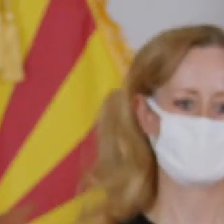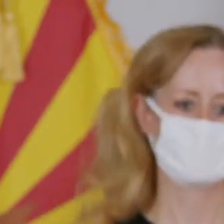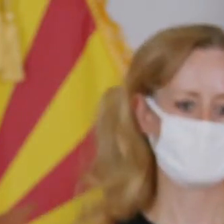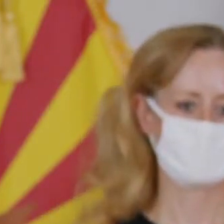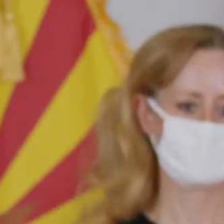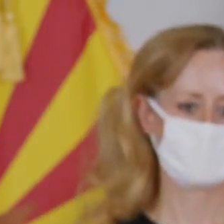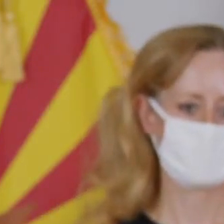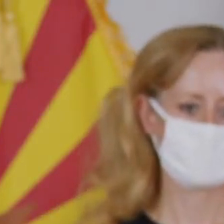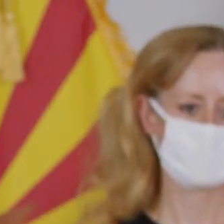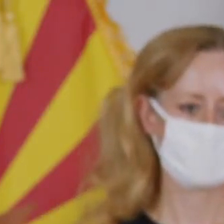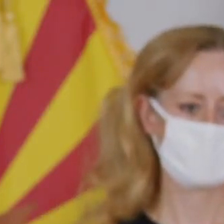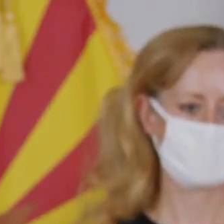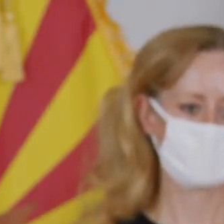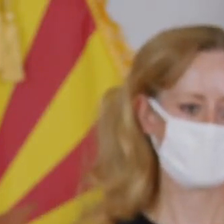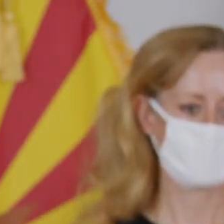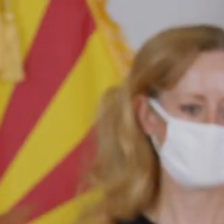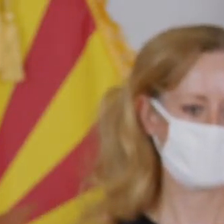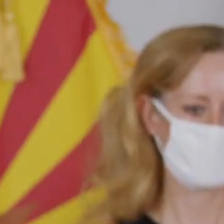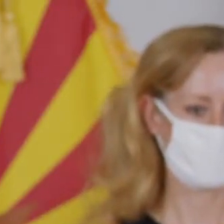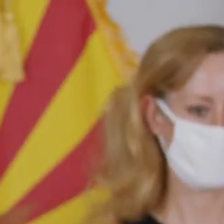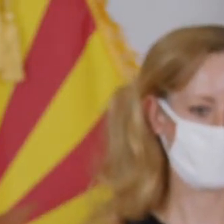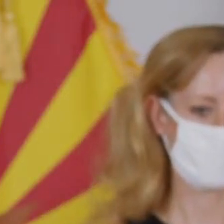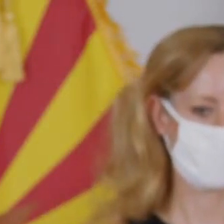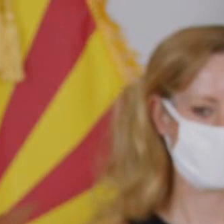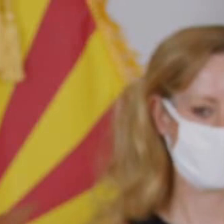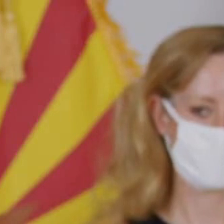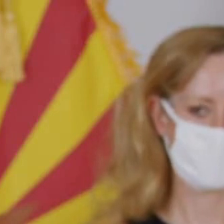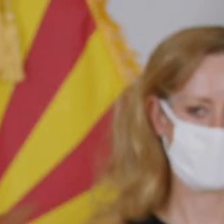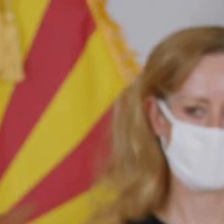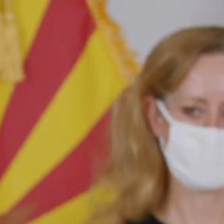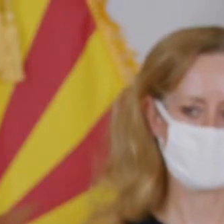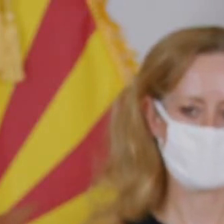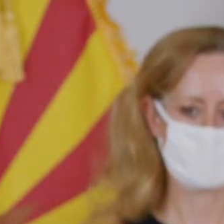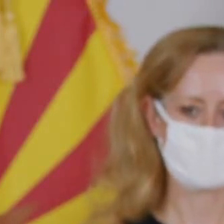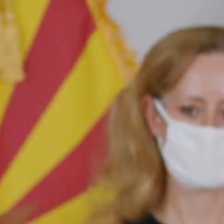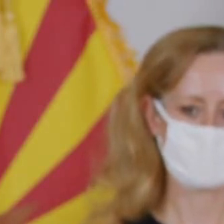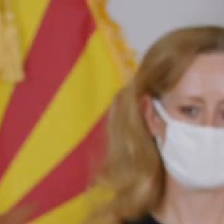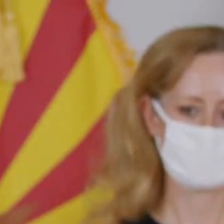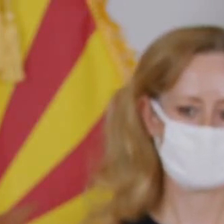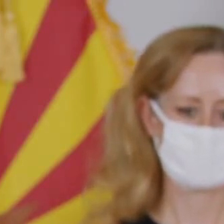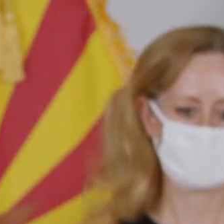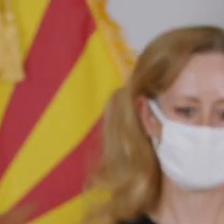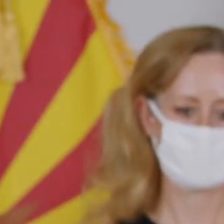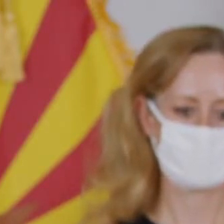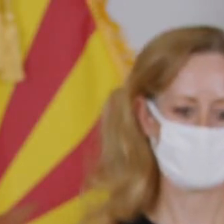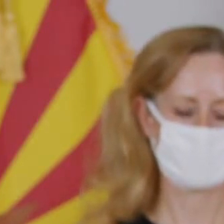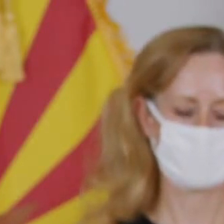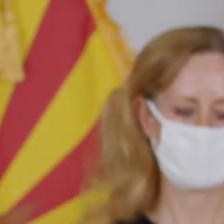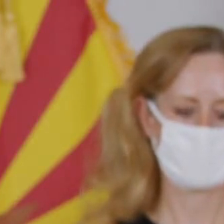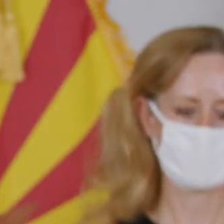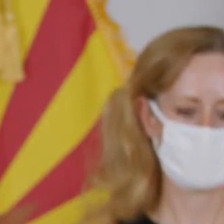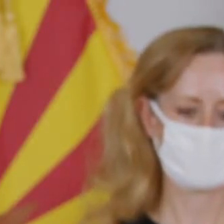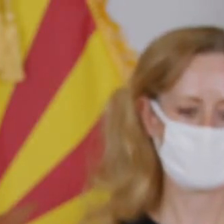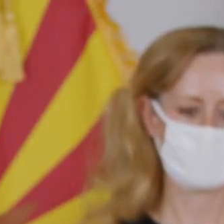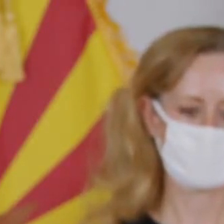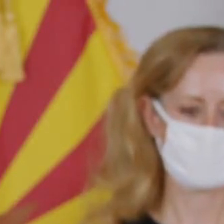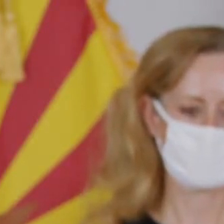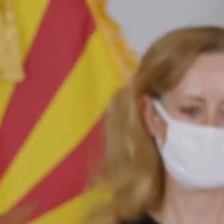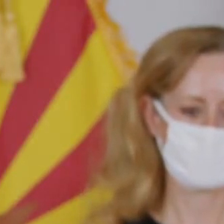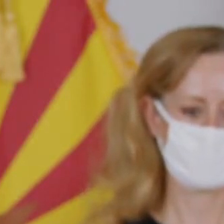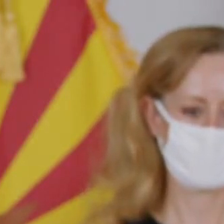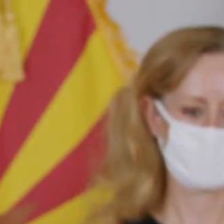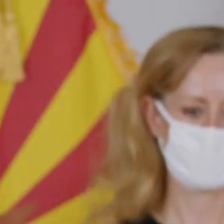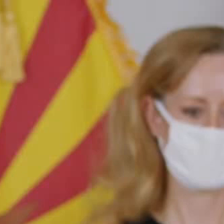que la vacunación contra la influenza es de vital importancia para proteger a nuestra